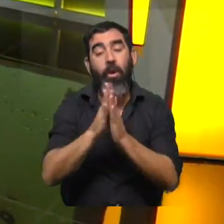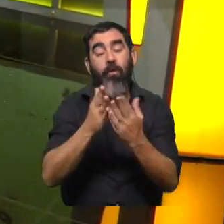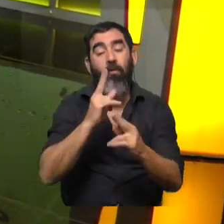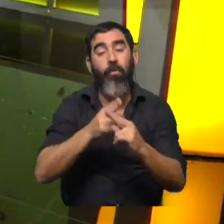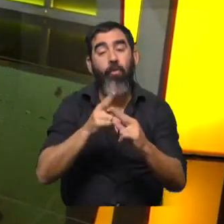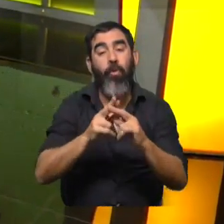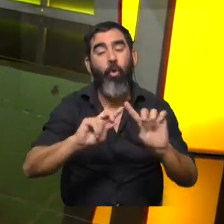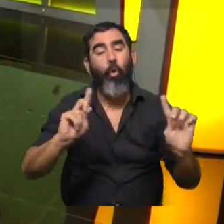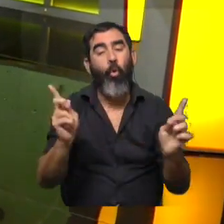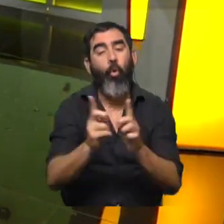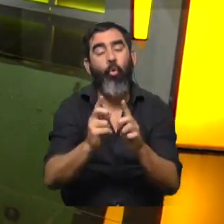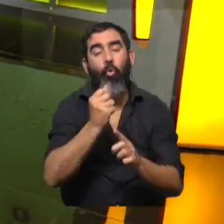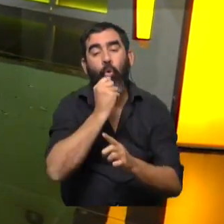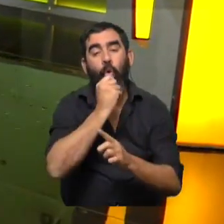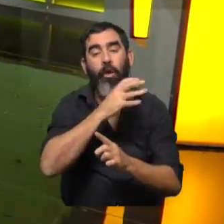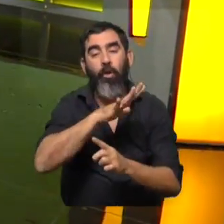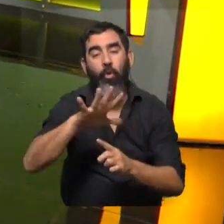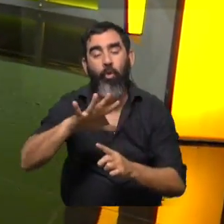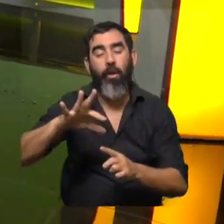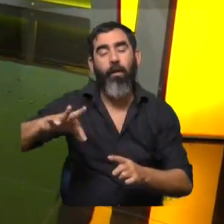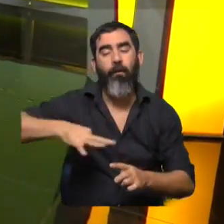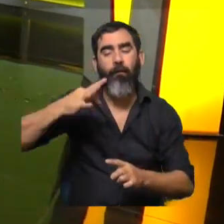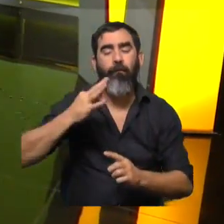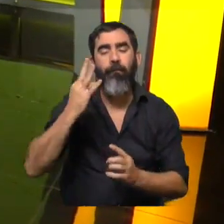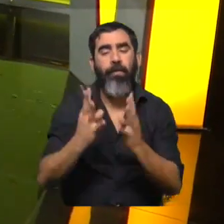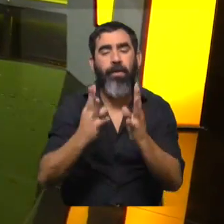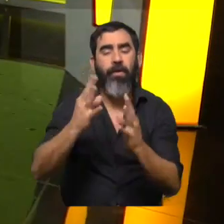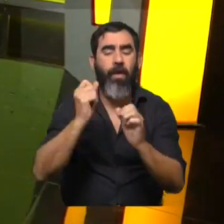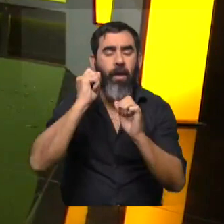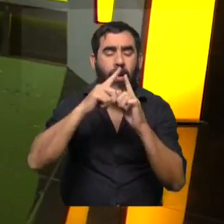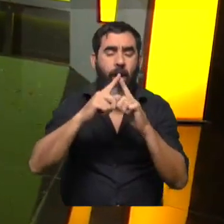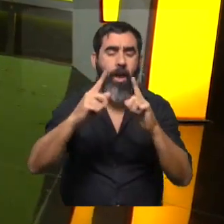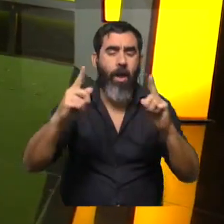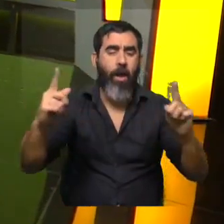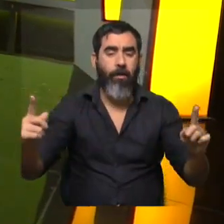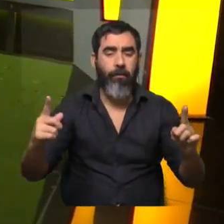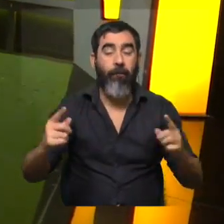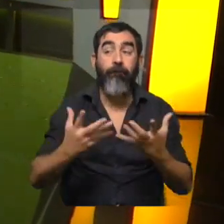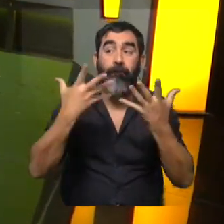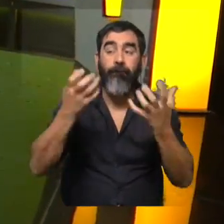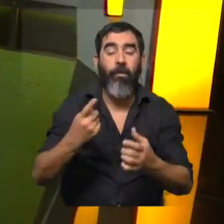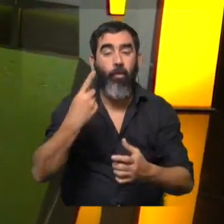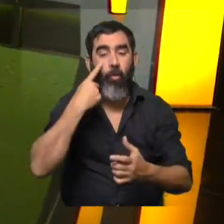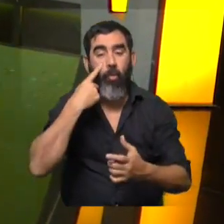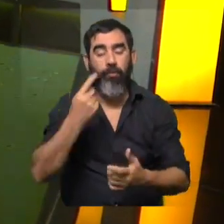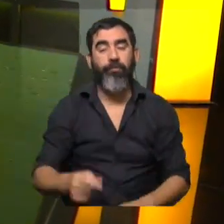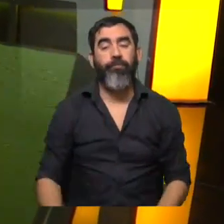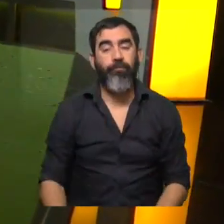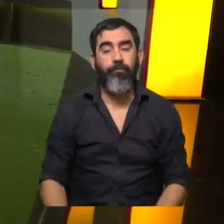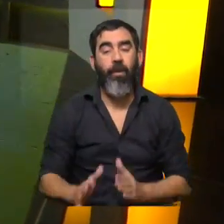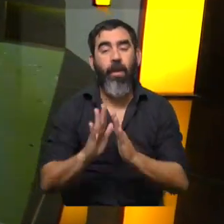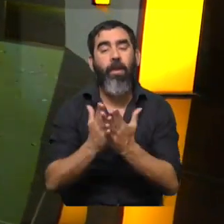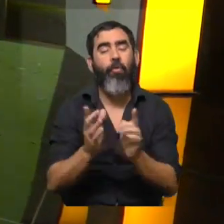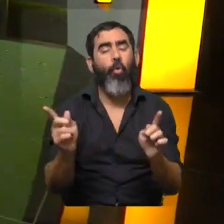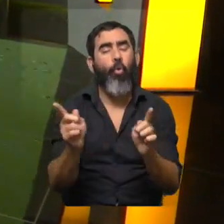breve historia de la larga vida de las plantas. Es un título que ya te lleva a tener ganas de conocer un poco más. Es un libro corto,